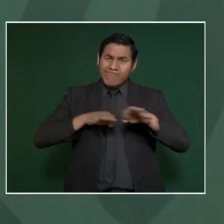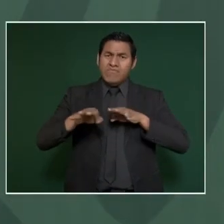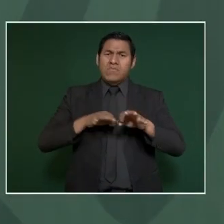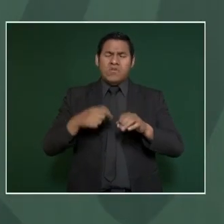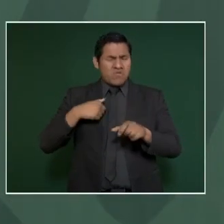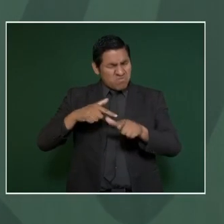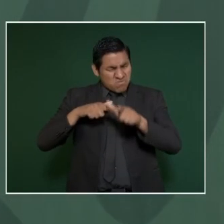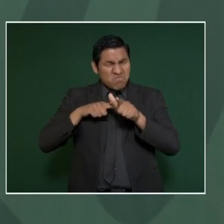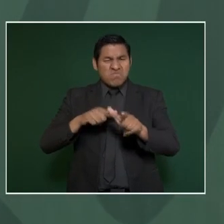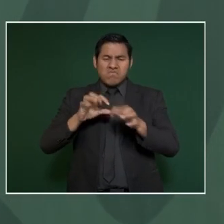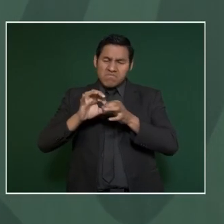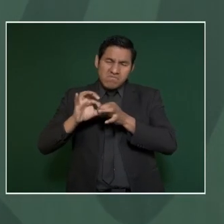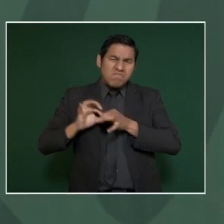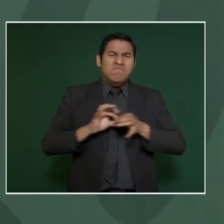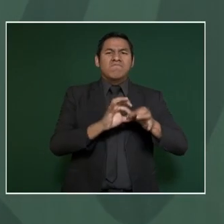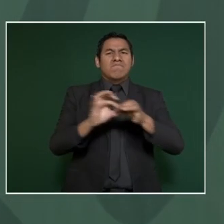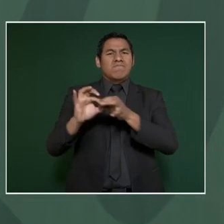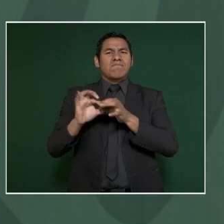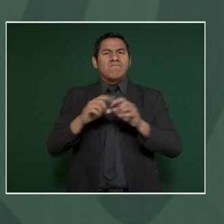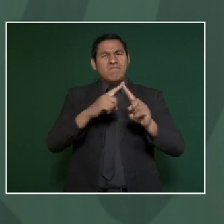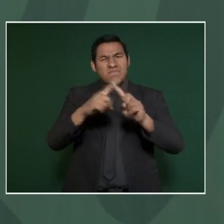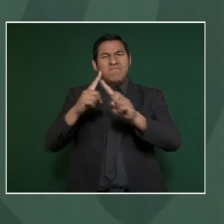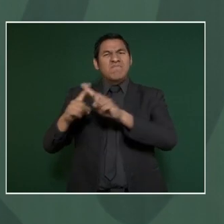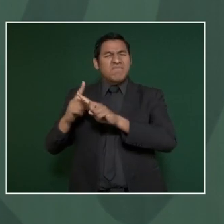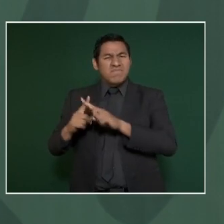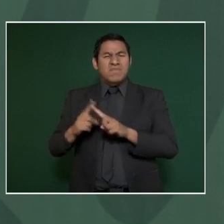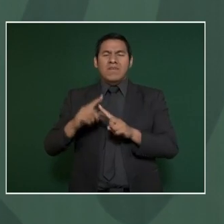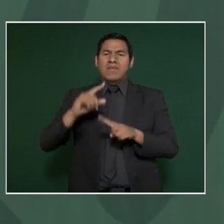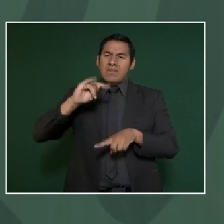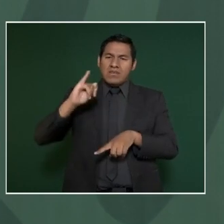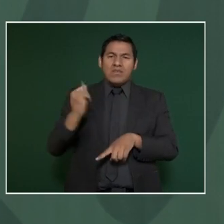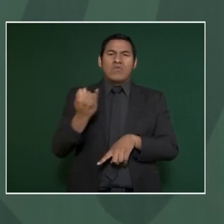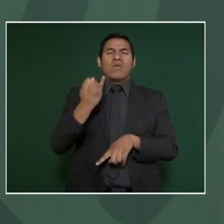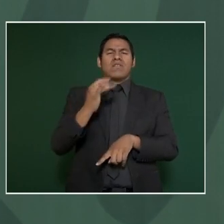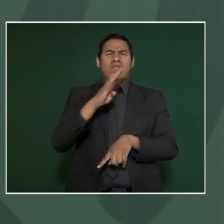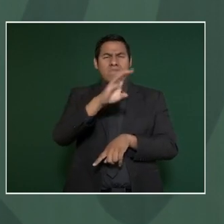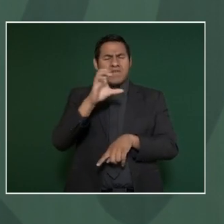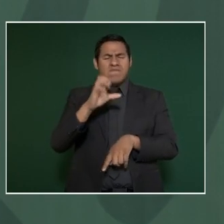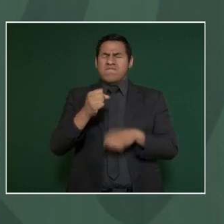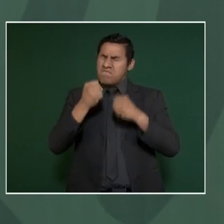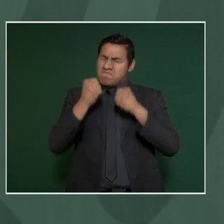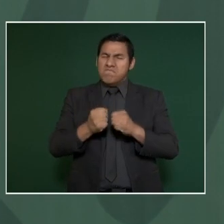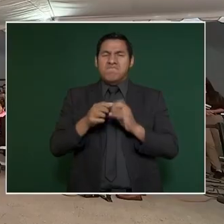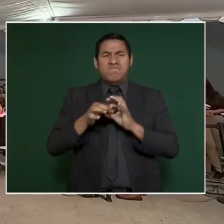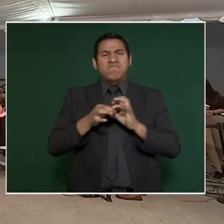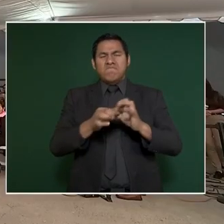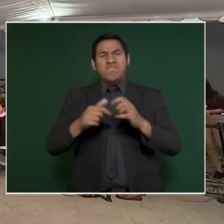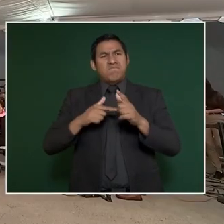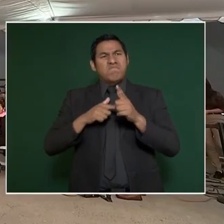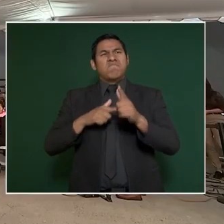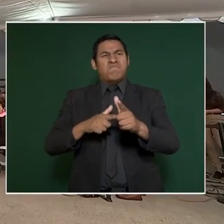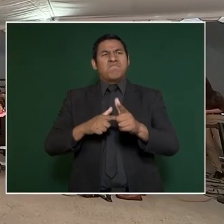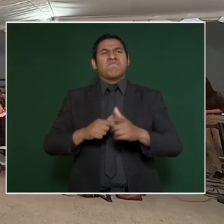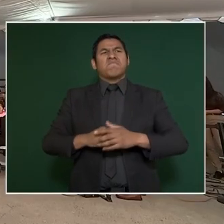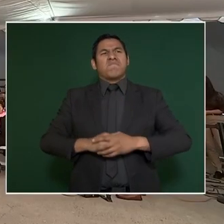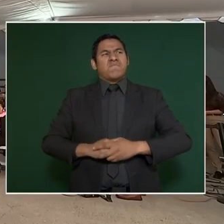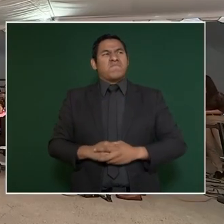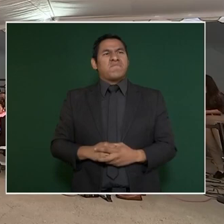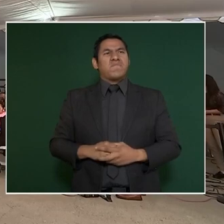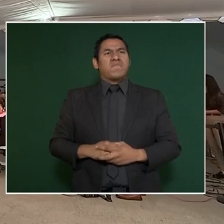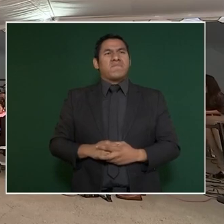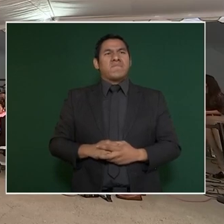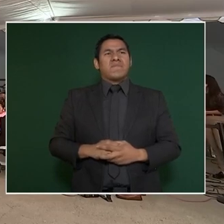manera coordinada con las autoridades de Tijuana y de Baja California Gracias señor Estoy seguro que se va a